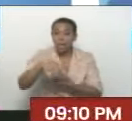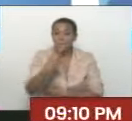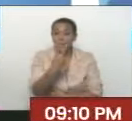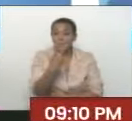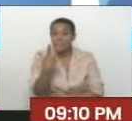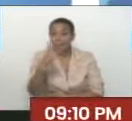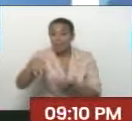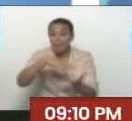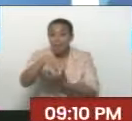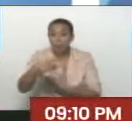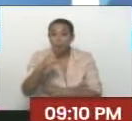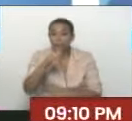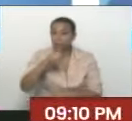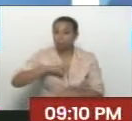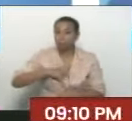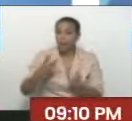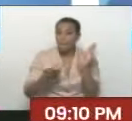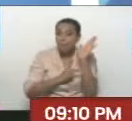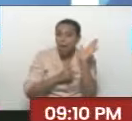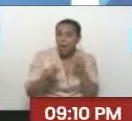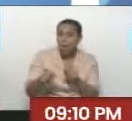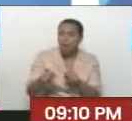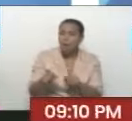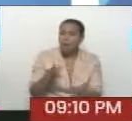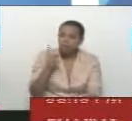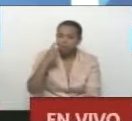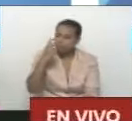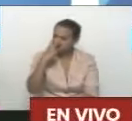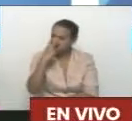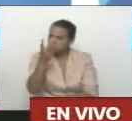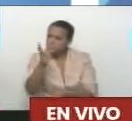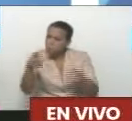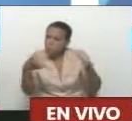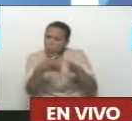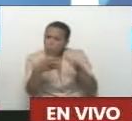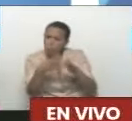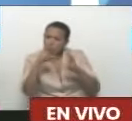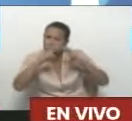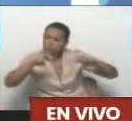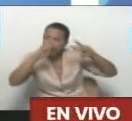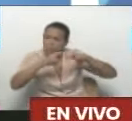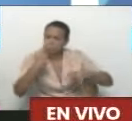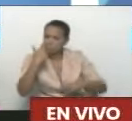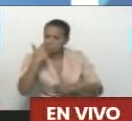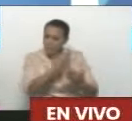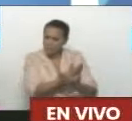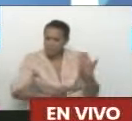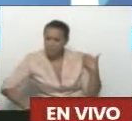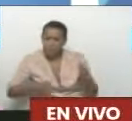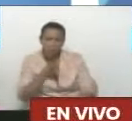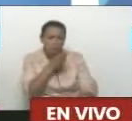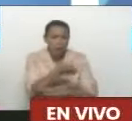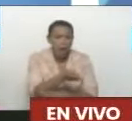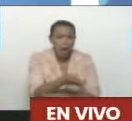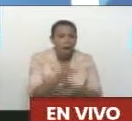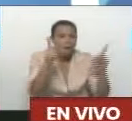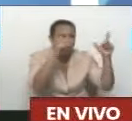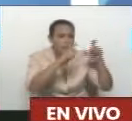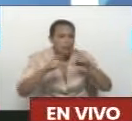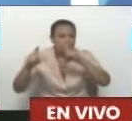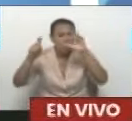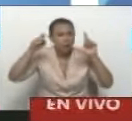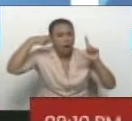Cañada hizo el reporte. Yo mandé a un equipo de inspectores presidenciales. Cuando me mandaron